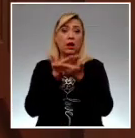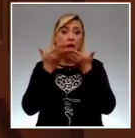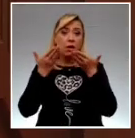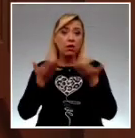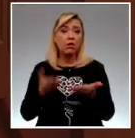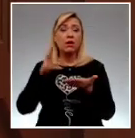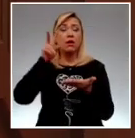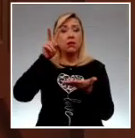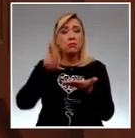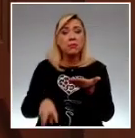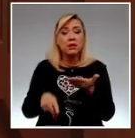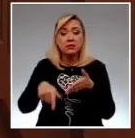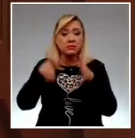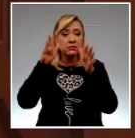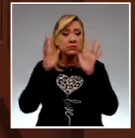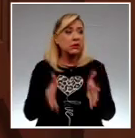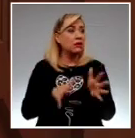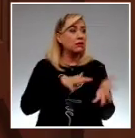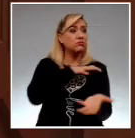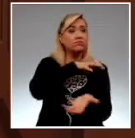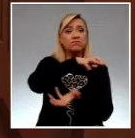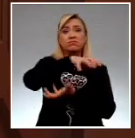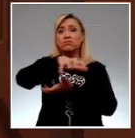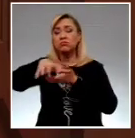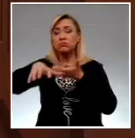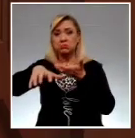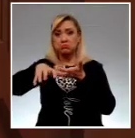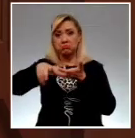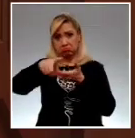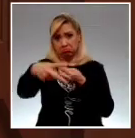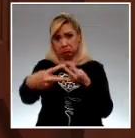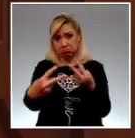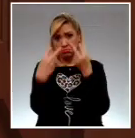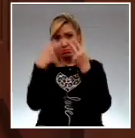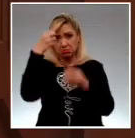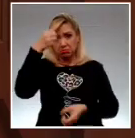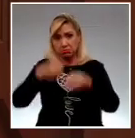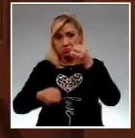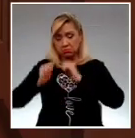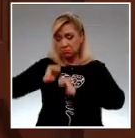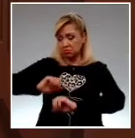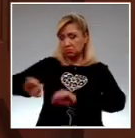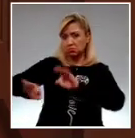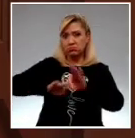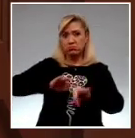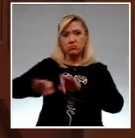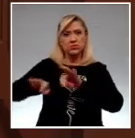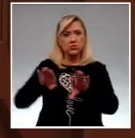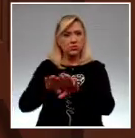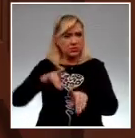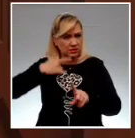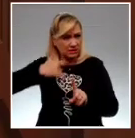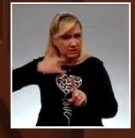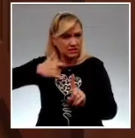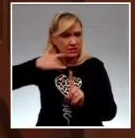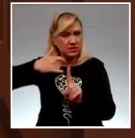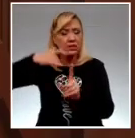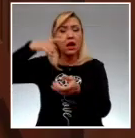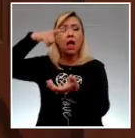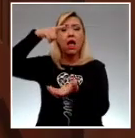inmediato no solo pone a prueba al Poder Judicial, sino a los propios cimientos de una